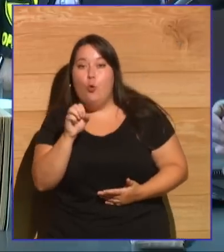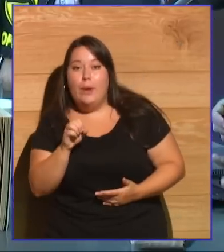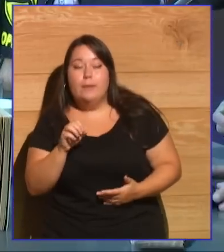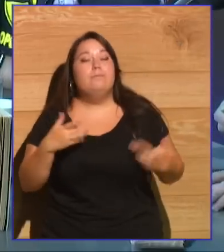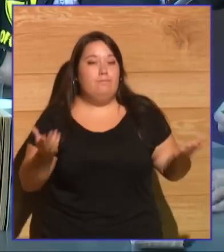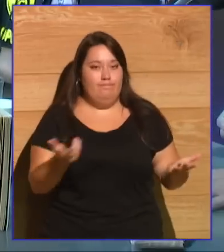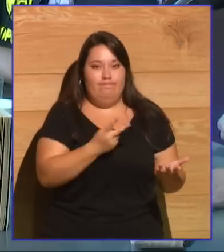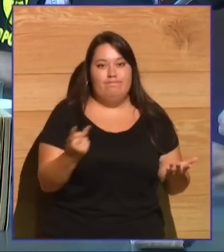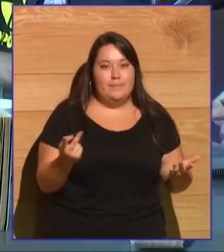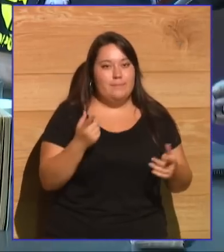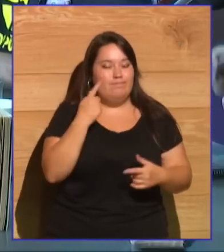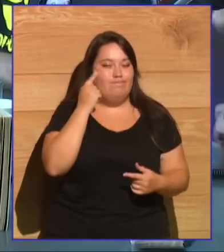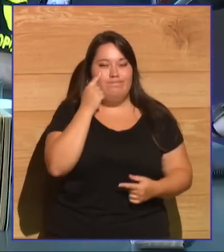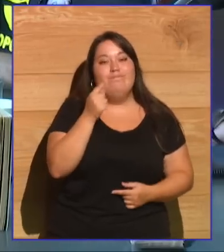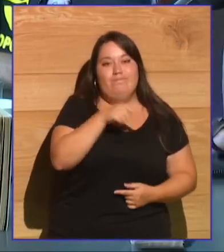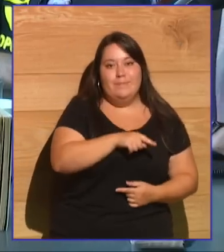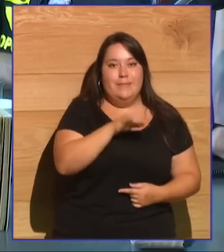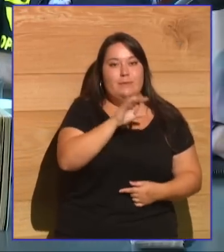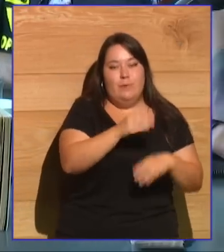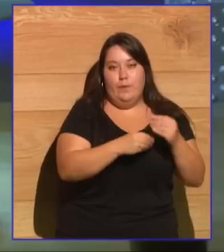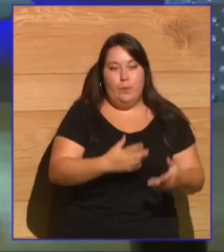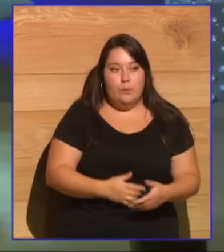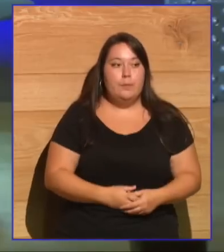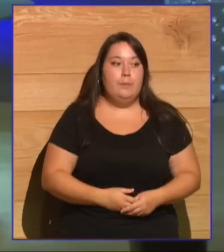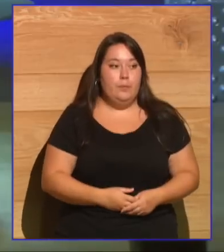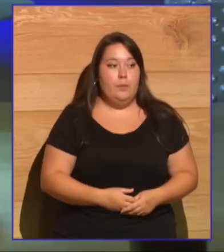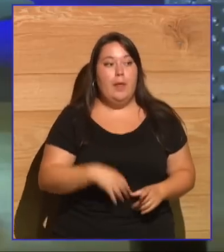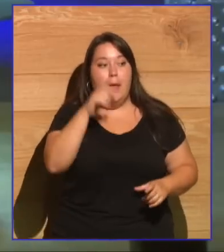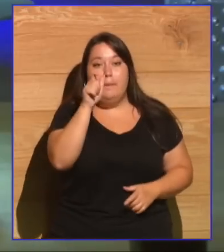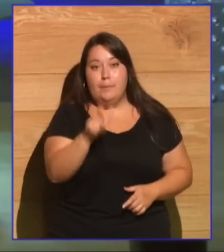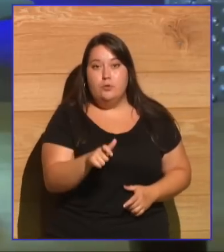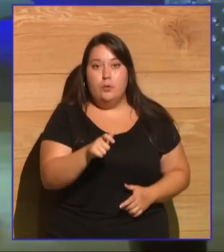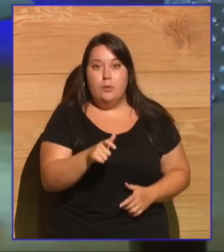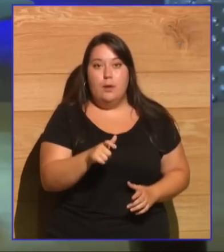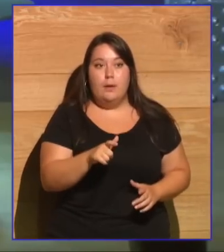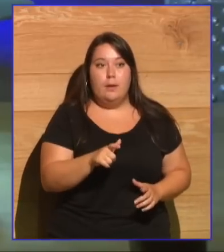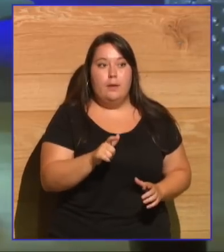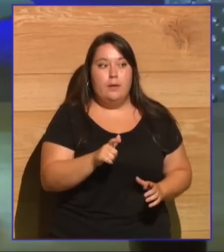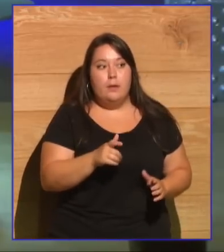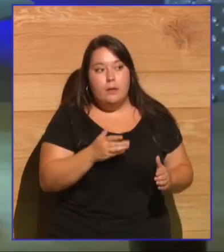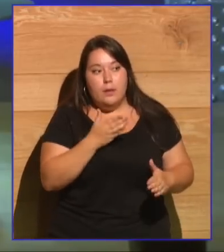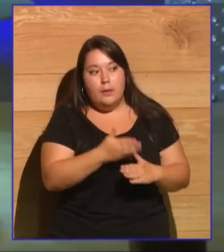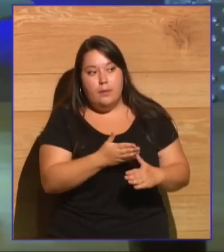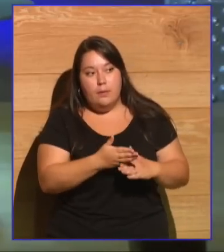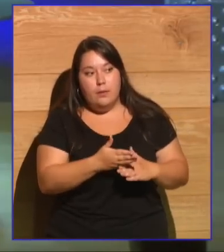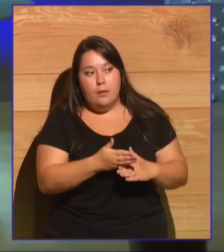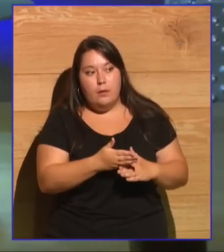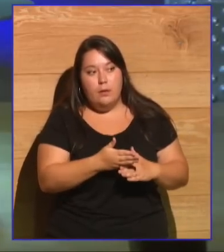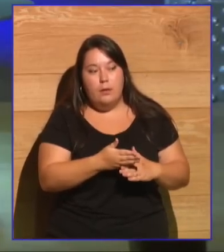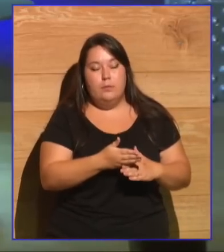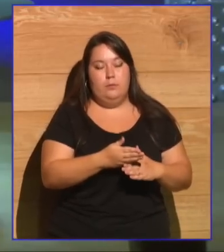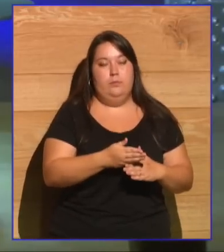tener una película tienen la que iba mucho al set spielberg los goonies era productor